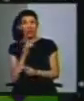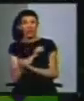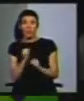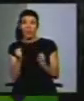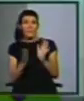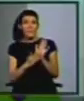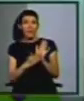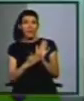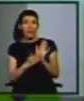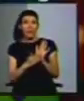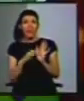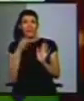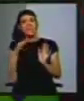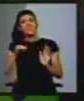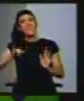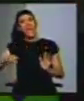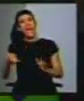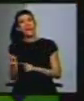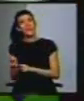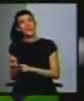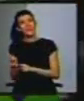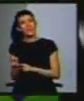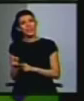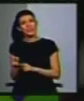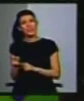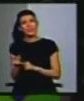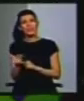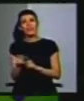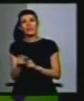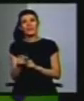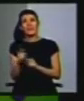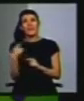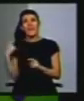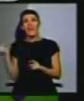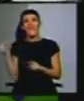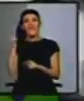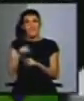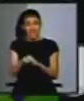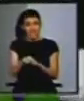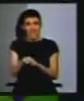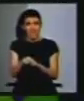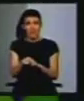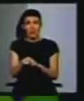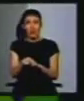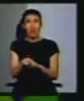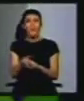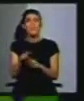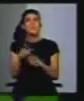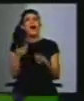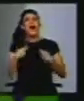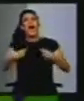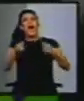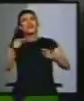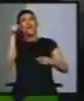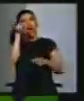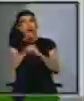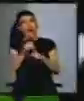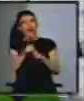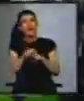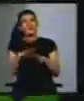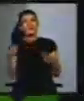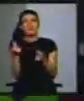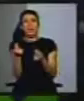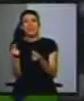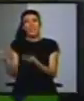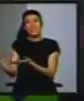hoy sostiene Javier Garriga. Hasta este espacio vino a parar sin retorno la mayor parte del dinero del que